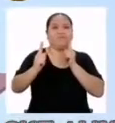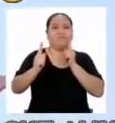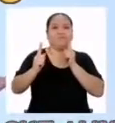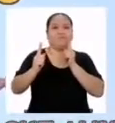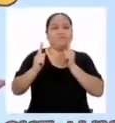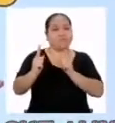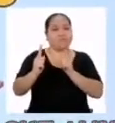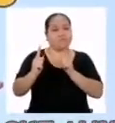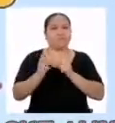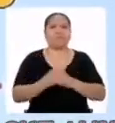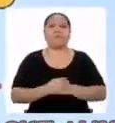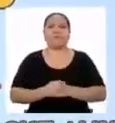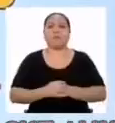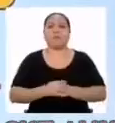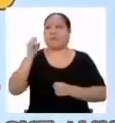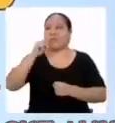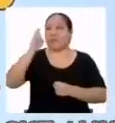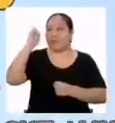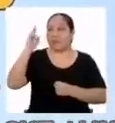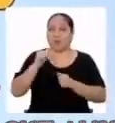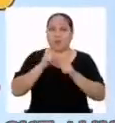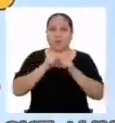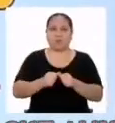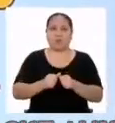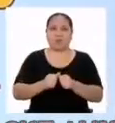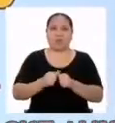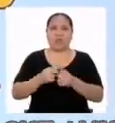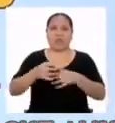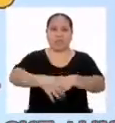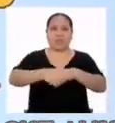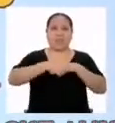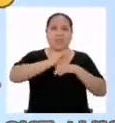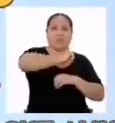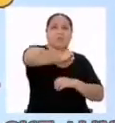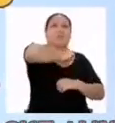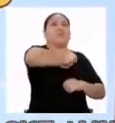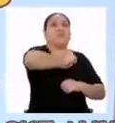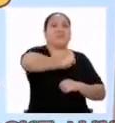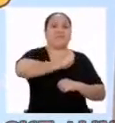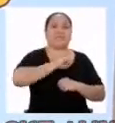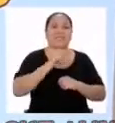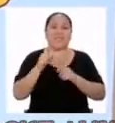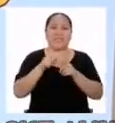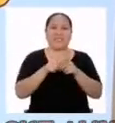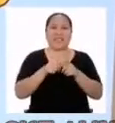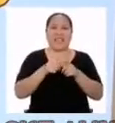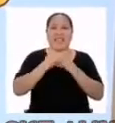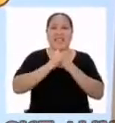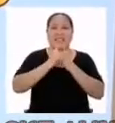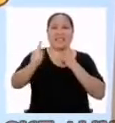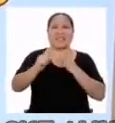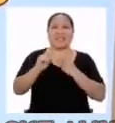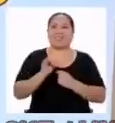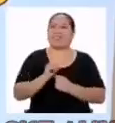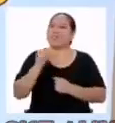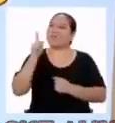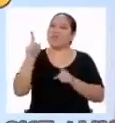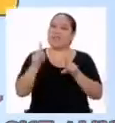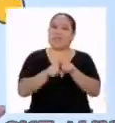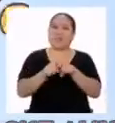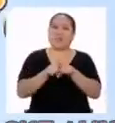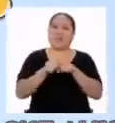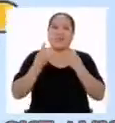es, profesora. Sigamos utilizando el saludo de lejitos entre nosotras y nosotros. Así como yo ahorita. A ver, profe, usted también